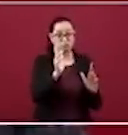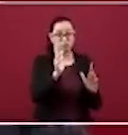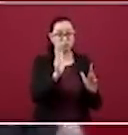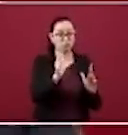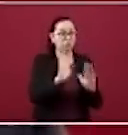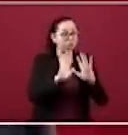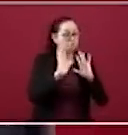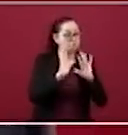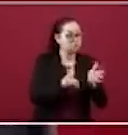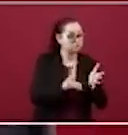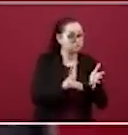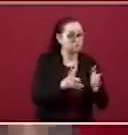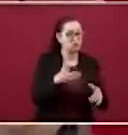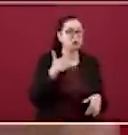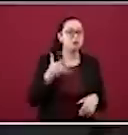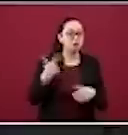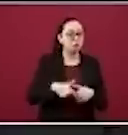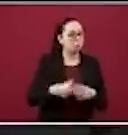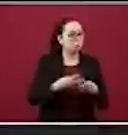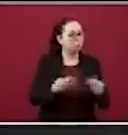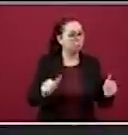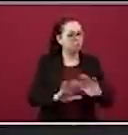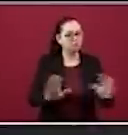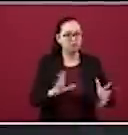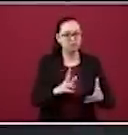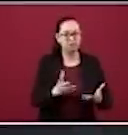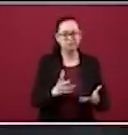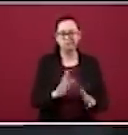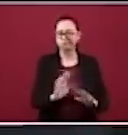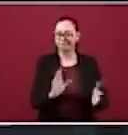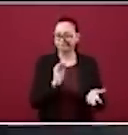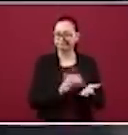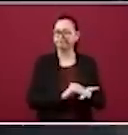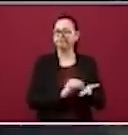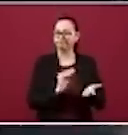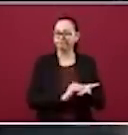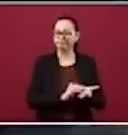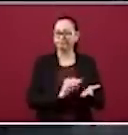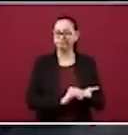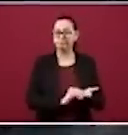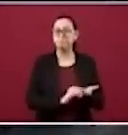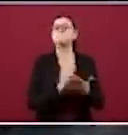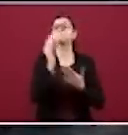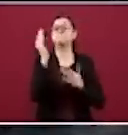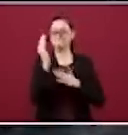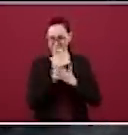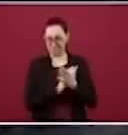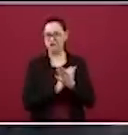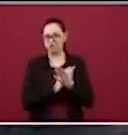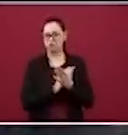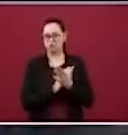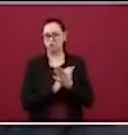no hay robo de combustible. Sigue habiendo, no como antes, y